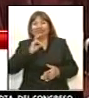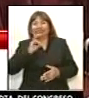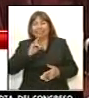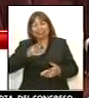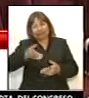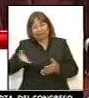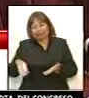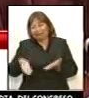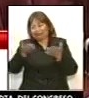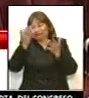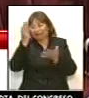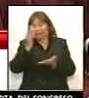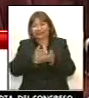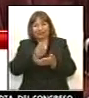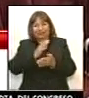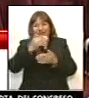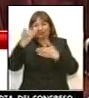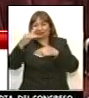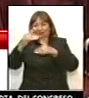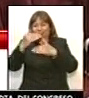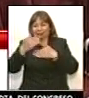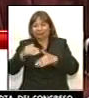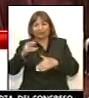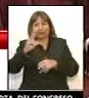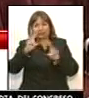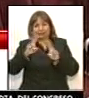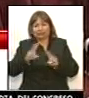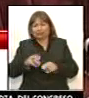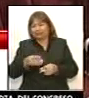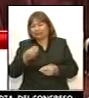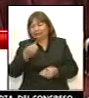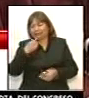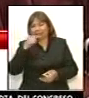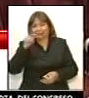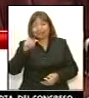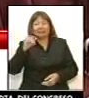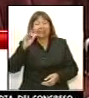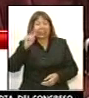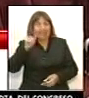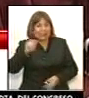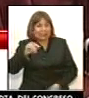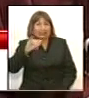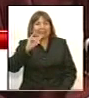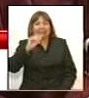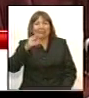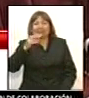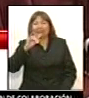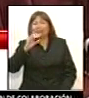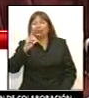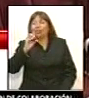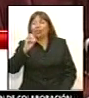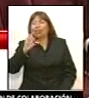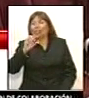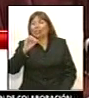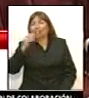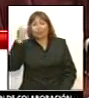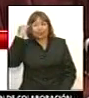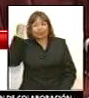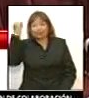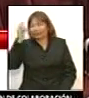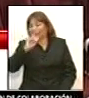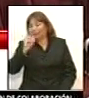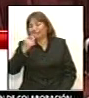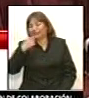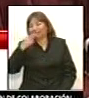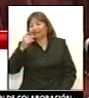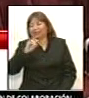levante esos bloqueos y estas restricciones que tiene contra Venezuela, ¿no? Porque el tema es ideológico, es altamente ideológico. Y obviamente que no lo van a hacer porque el tema